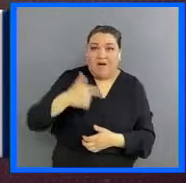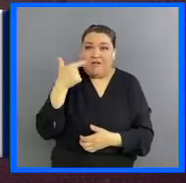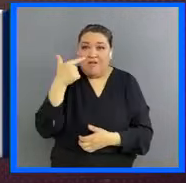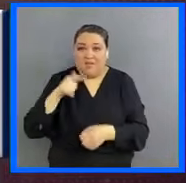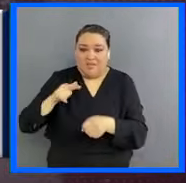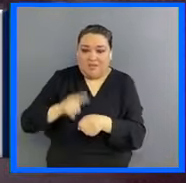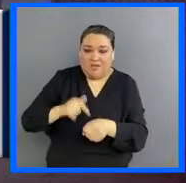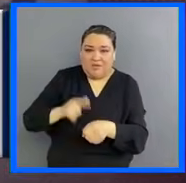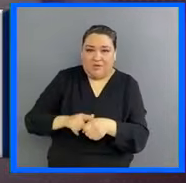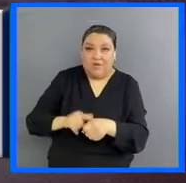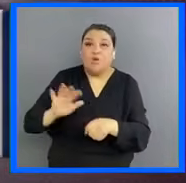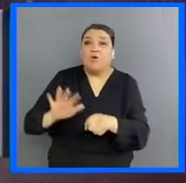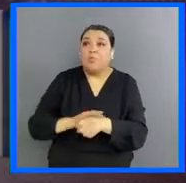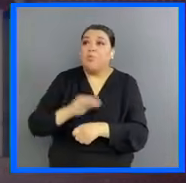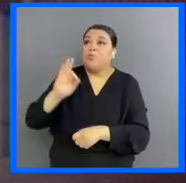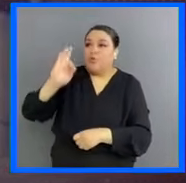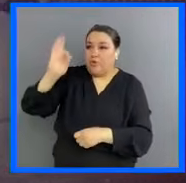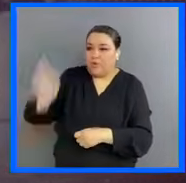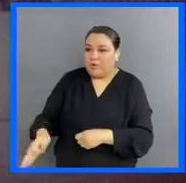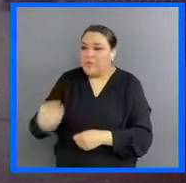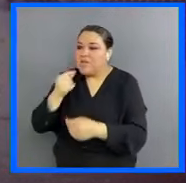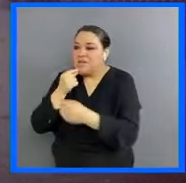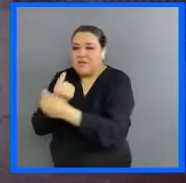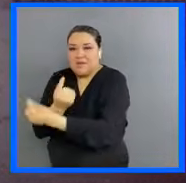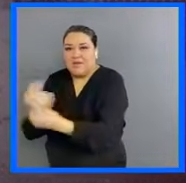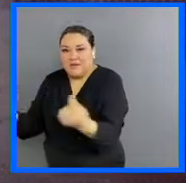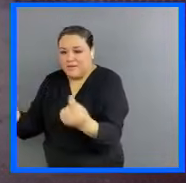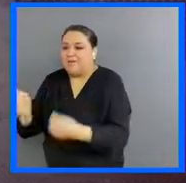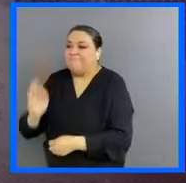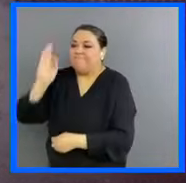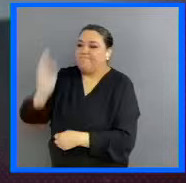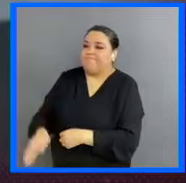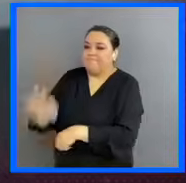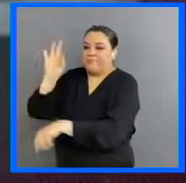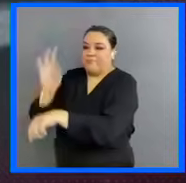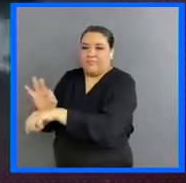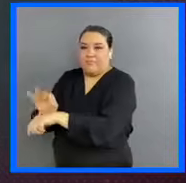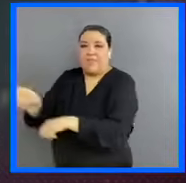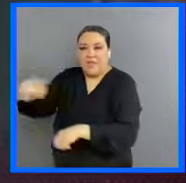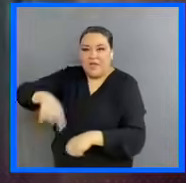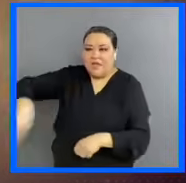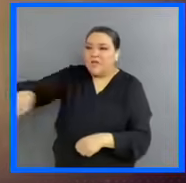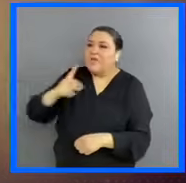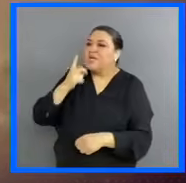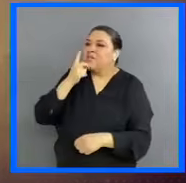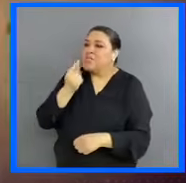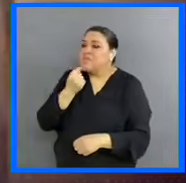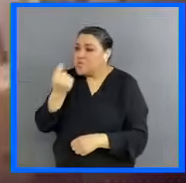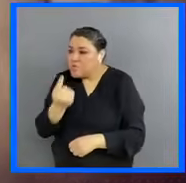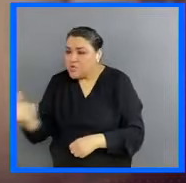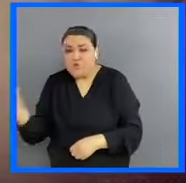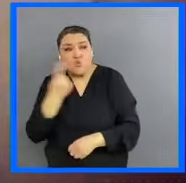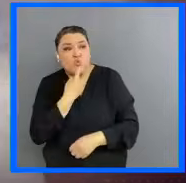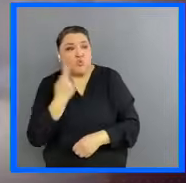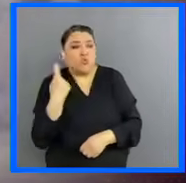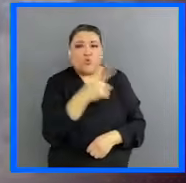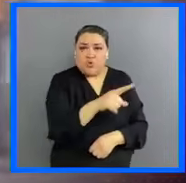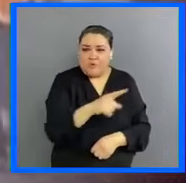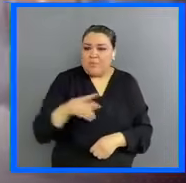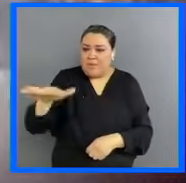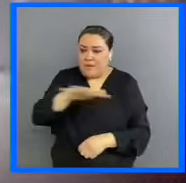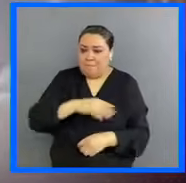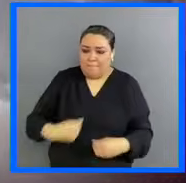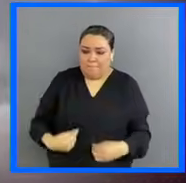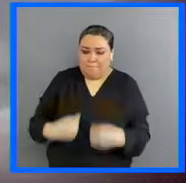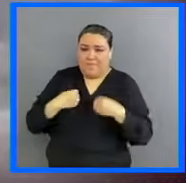amparo solicitado por niñas y niños de la comunidad, a quienes negó el interés legítimo para proteger el derecho a un medio ambiente sano,